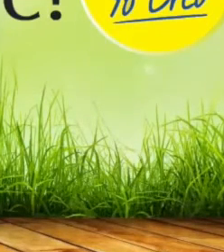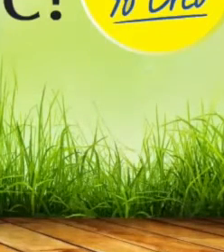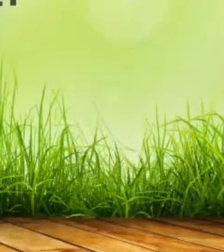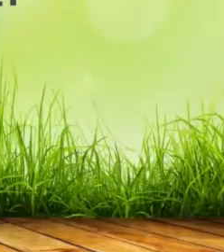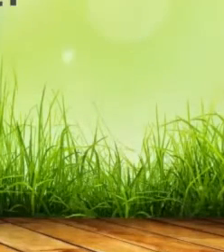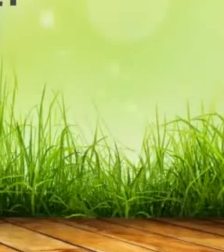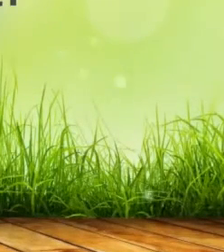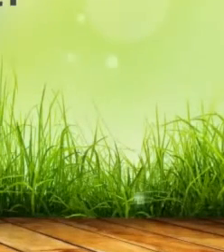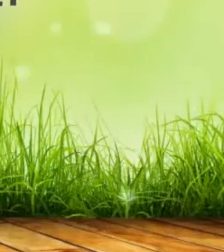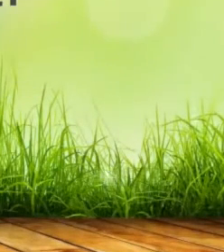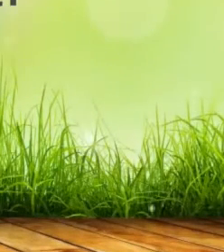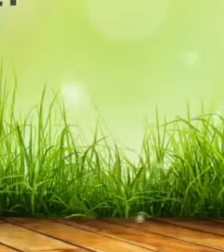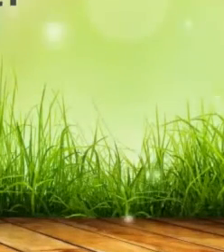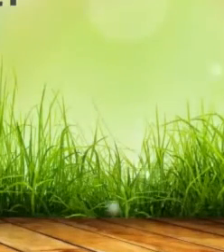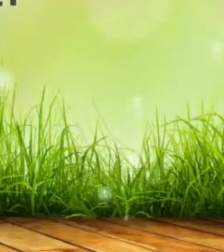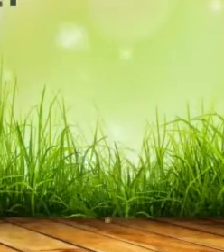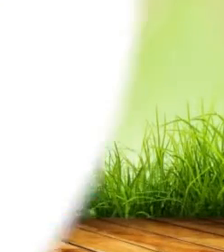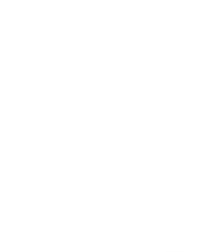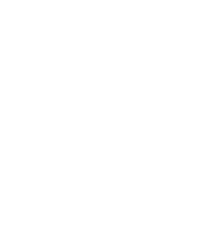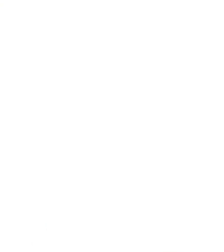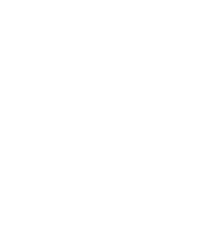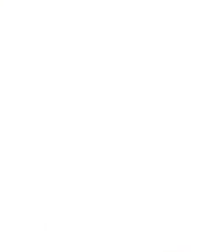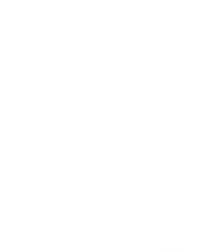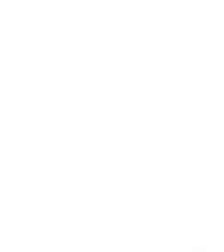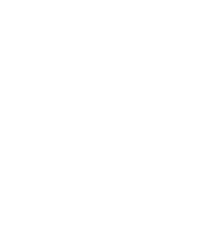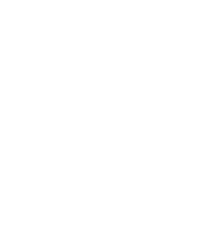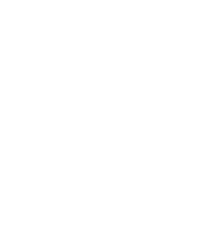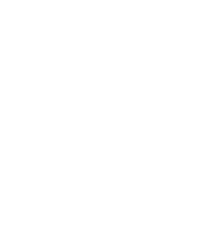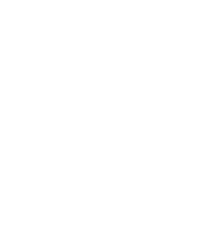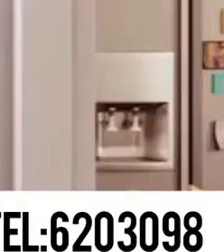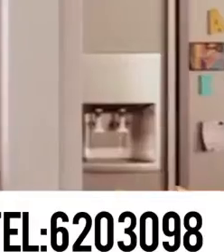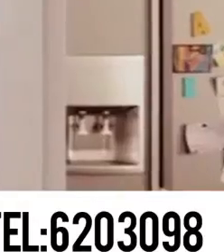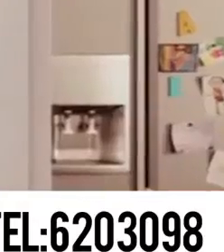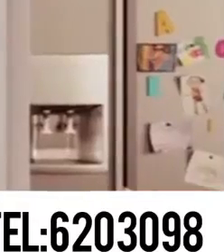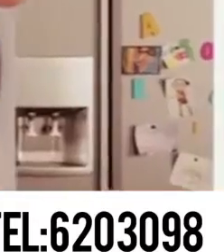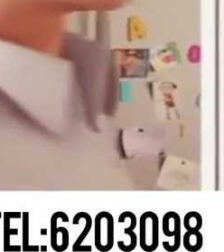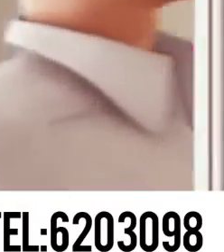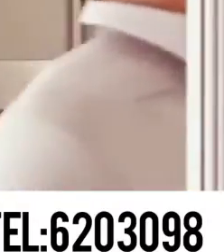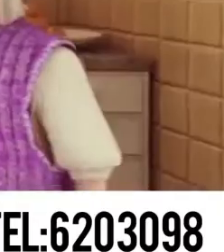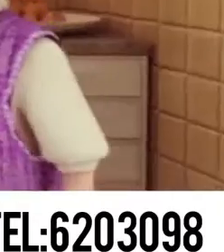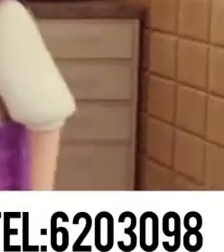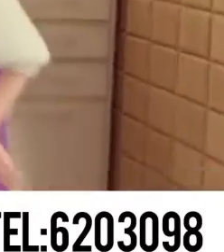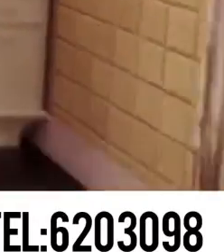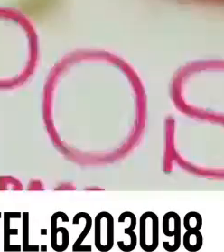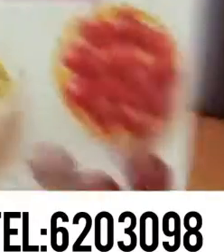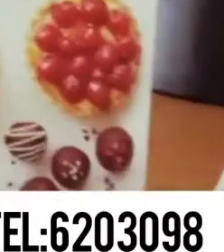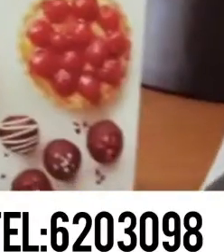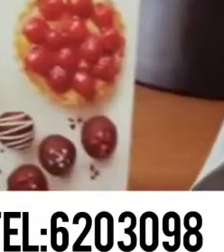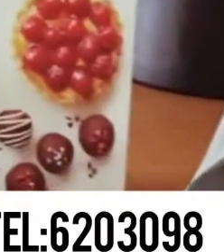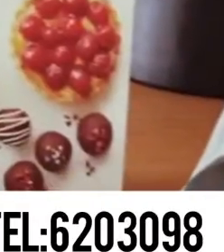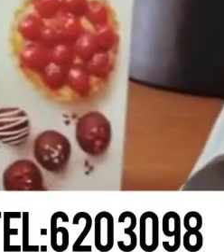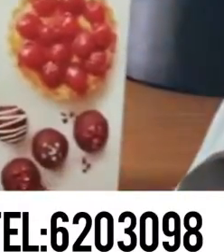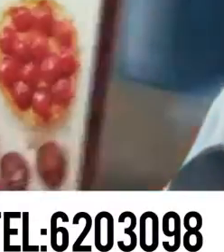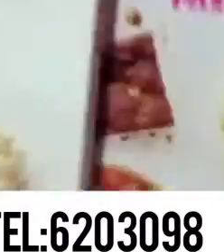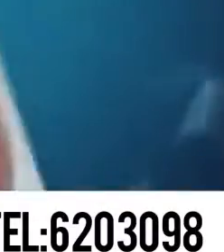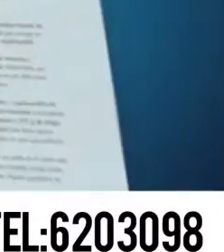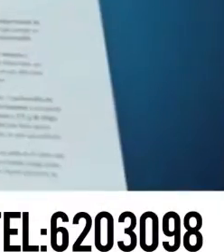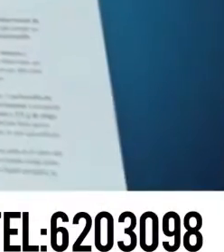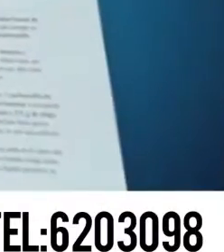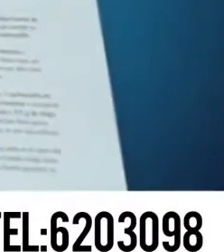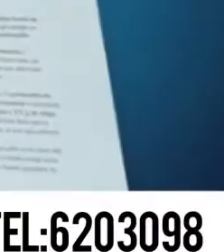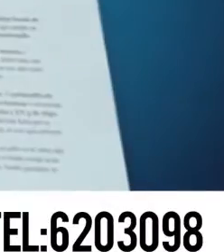proyecto de educación ambiental no formal alcaldía de barrancabermeja tu hogar ahora será un dulce hogar postes